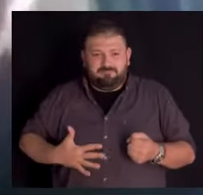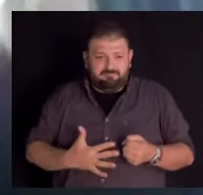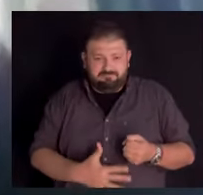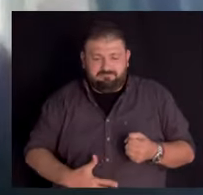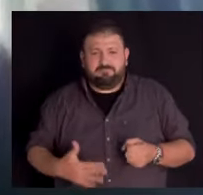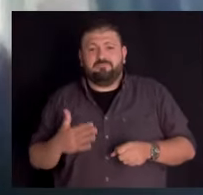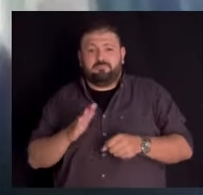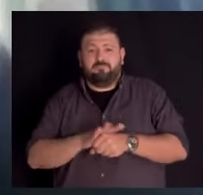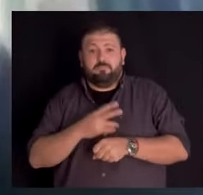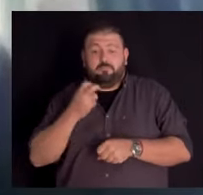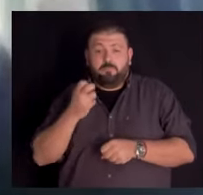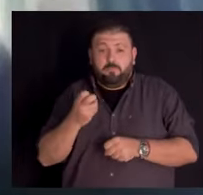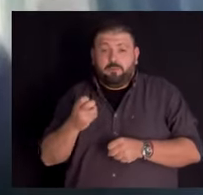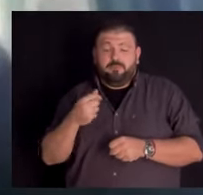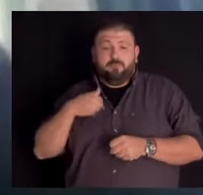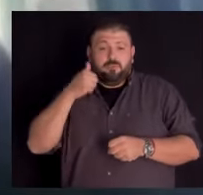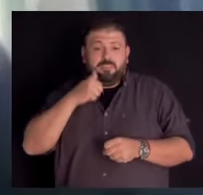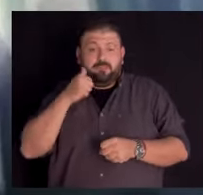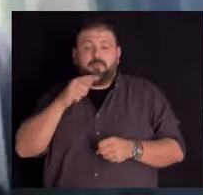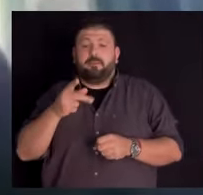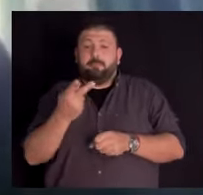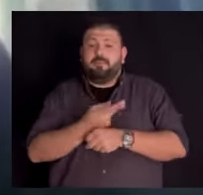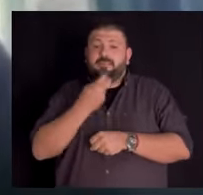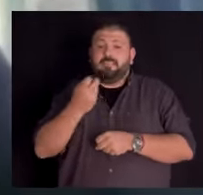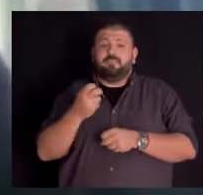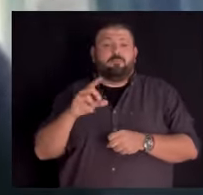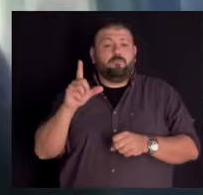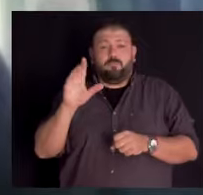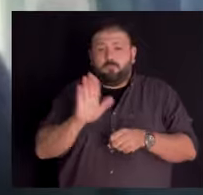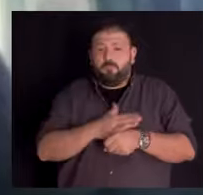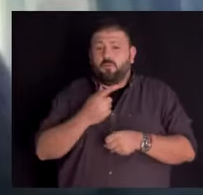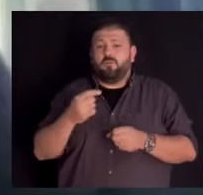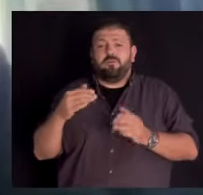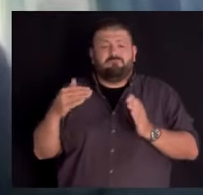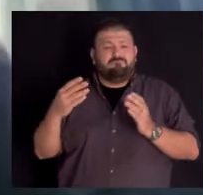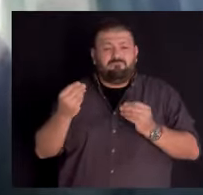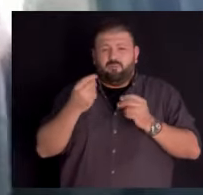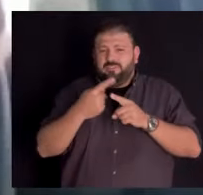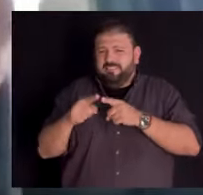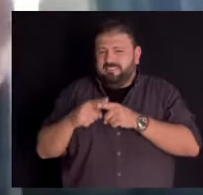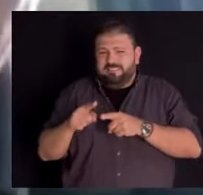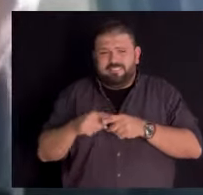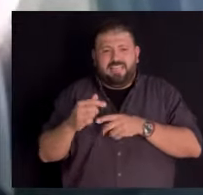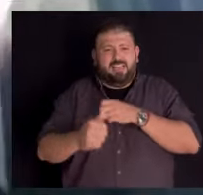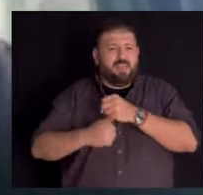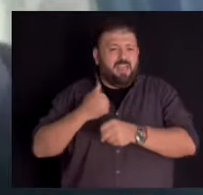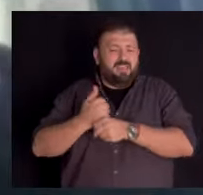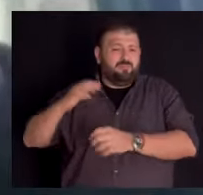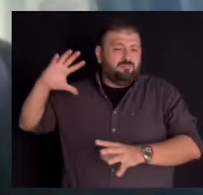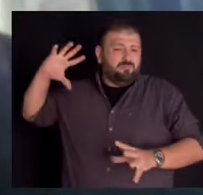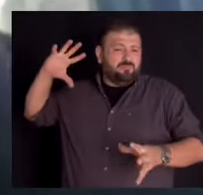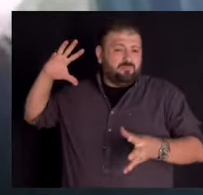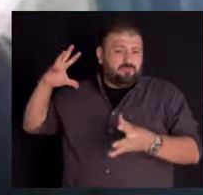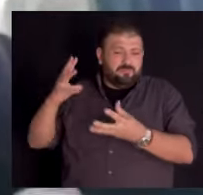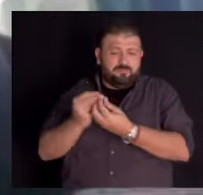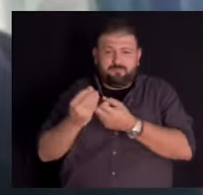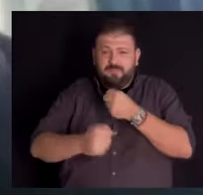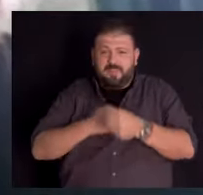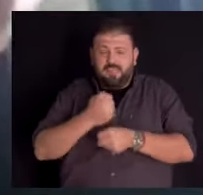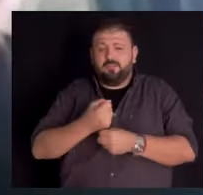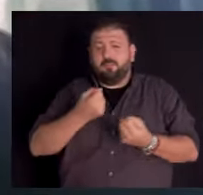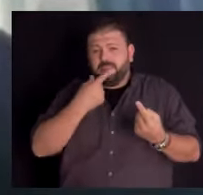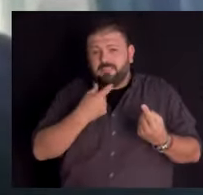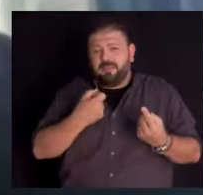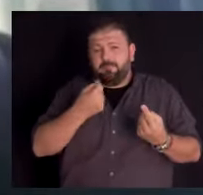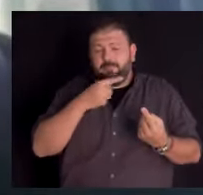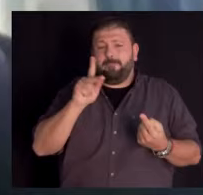Irónicamente, muchas de esas causas son provocadas por miles y miles de pastillas por años, ¿sí? Entonces, por eso se